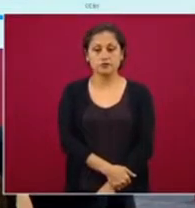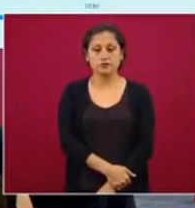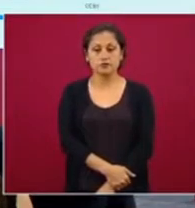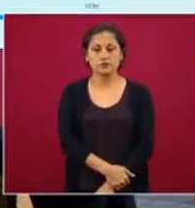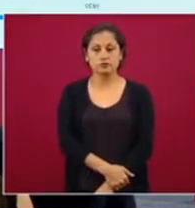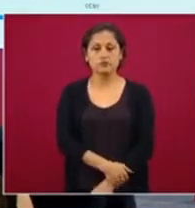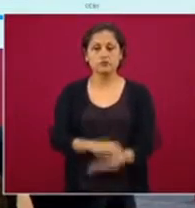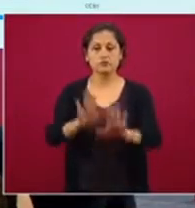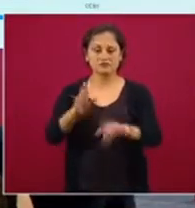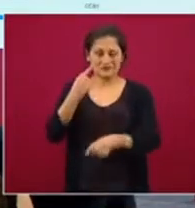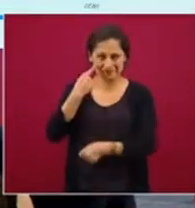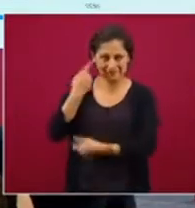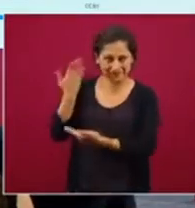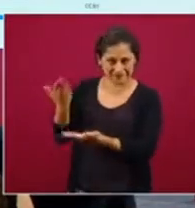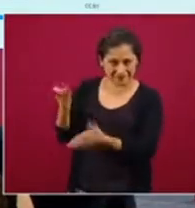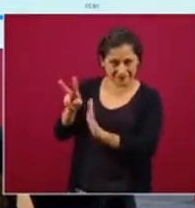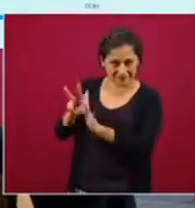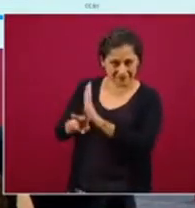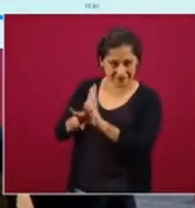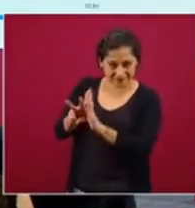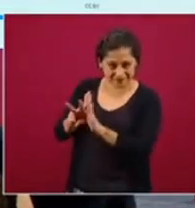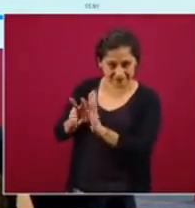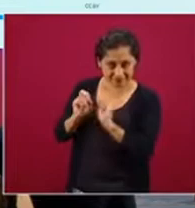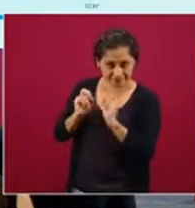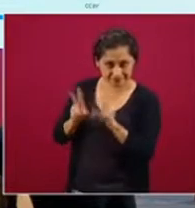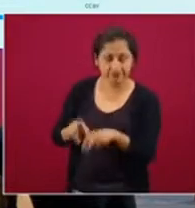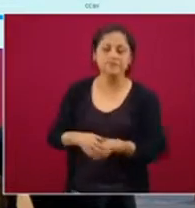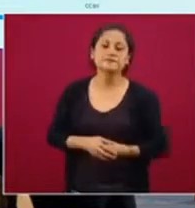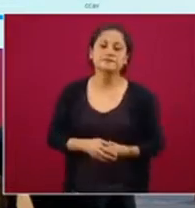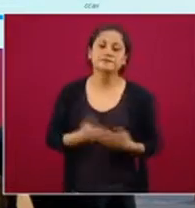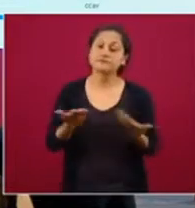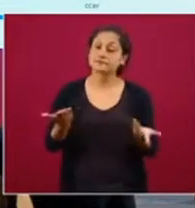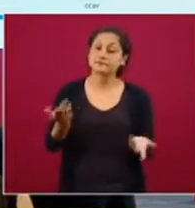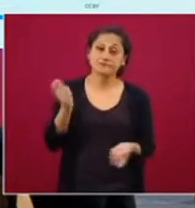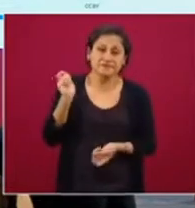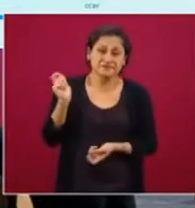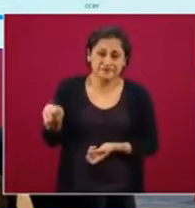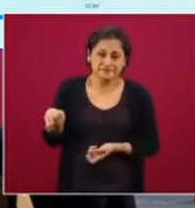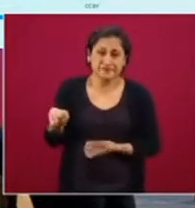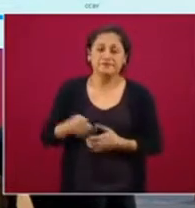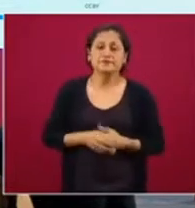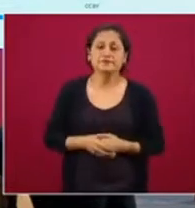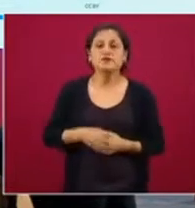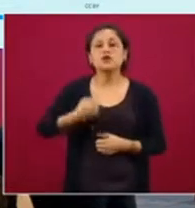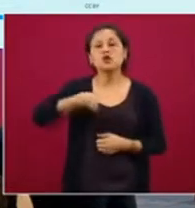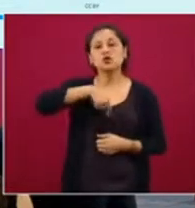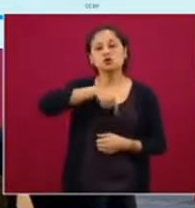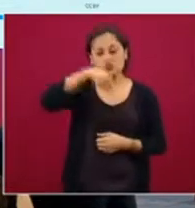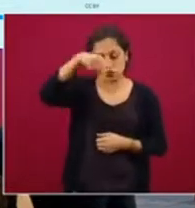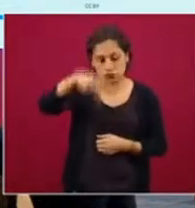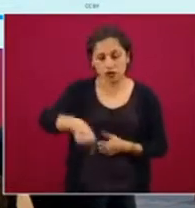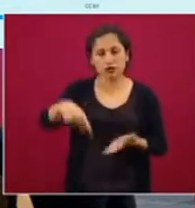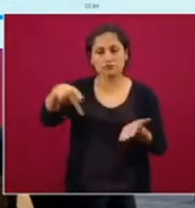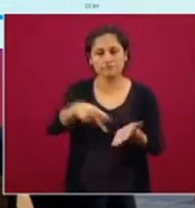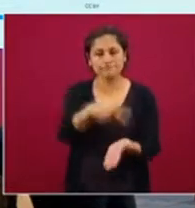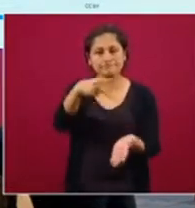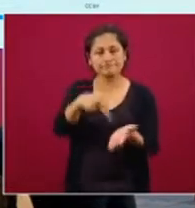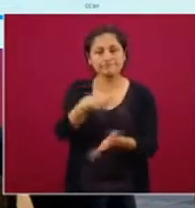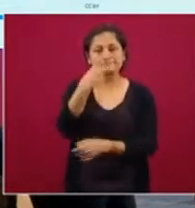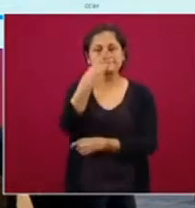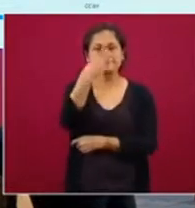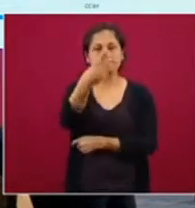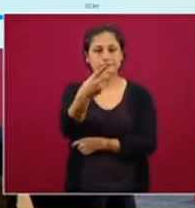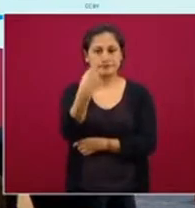¿Cuál es el mensaje aquí? Primero, hemos dicho una y otra vez, y lo seguimos diciendo, cada país tiene un